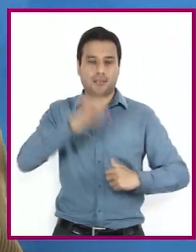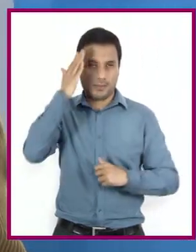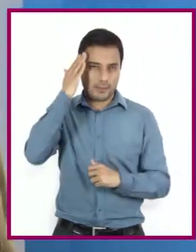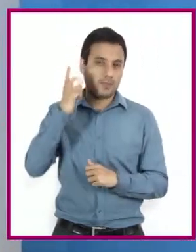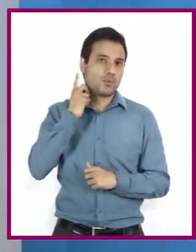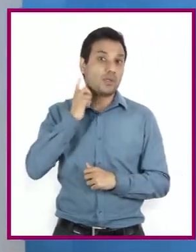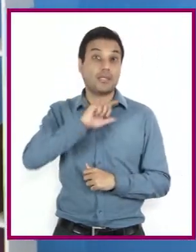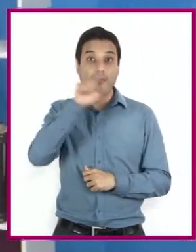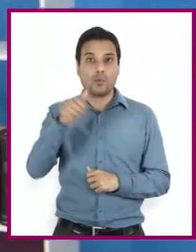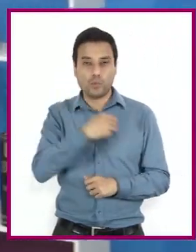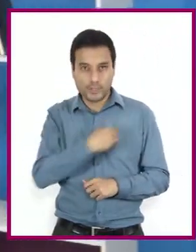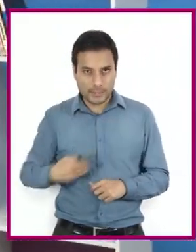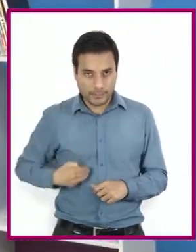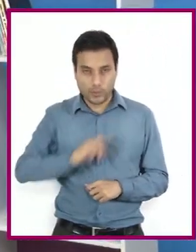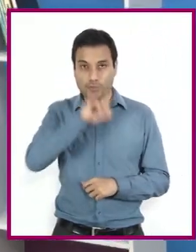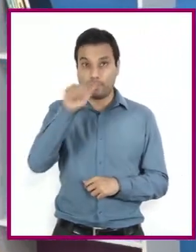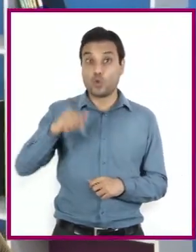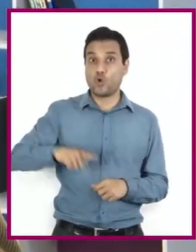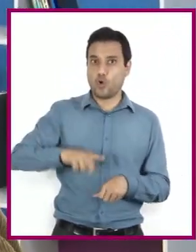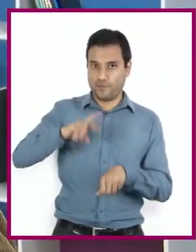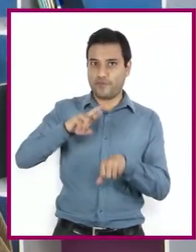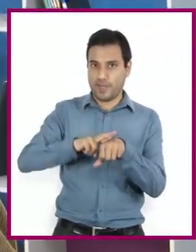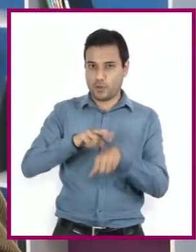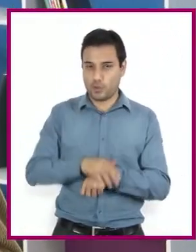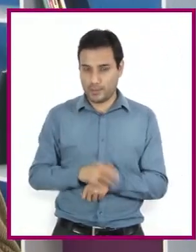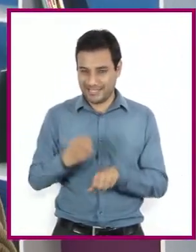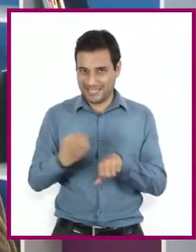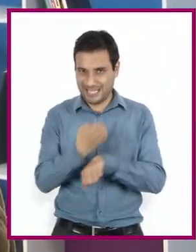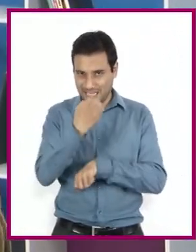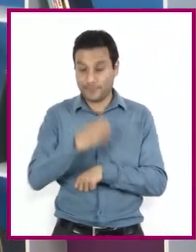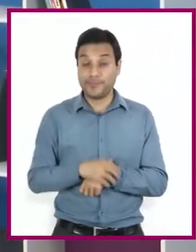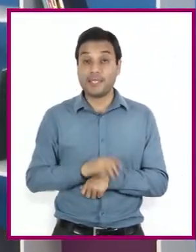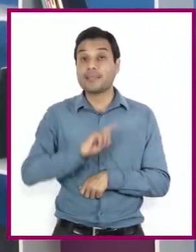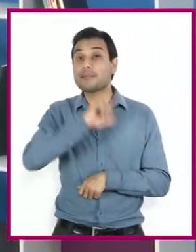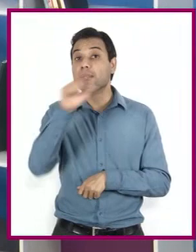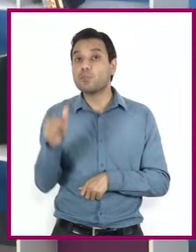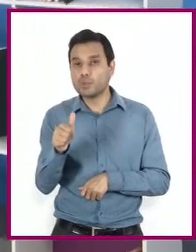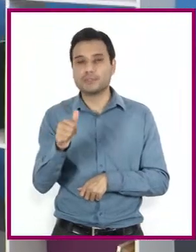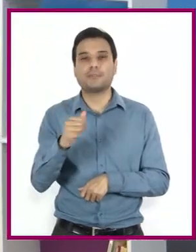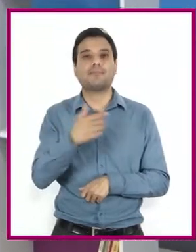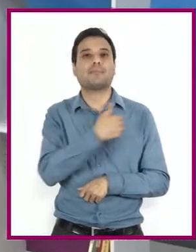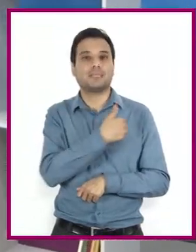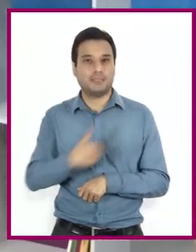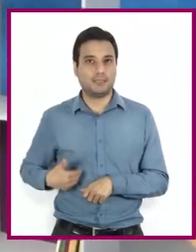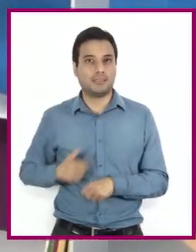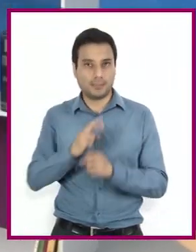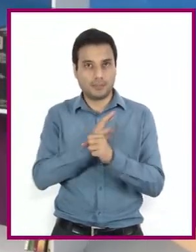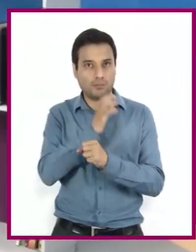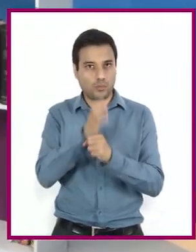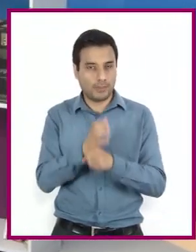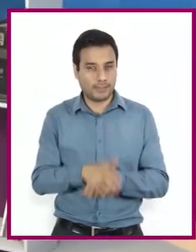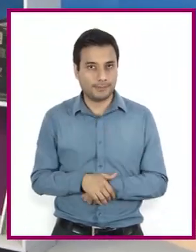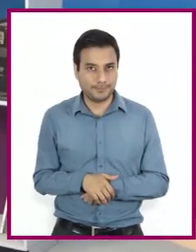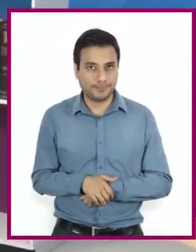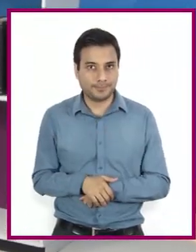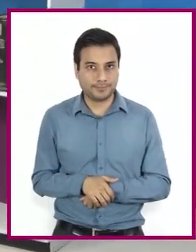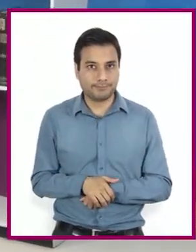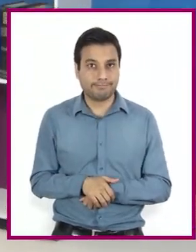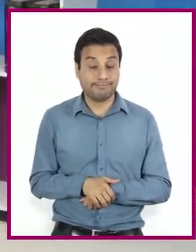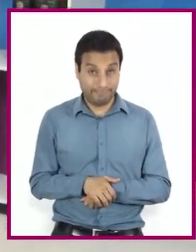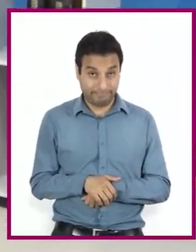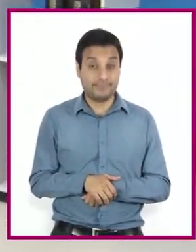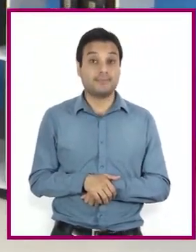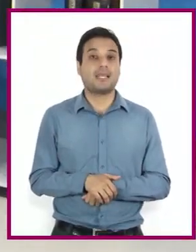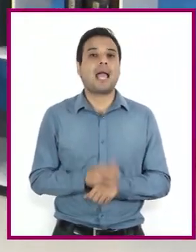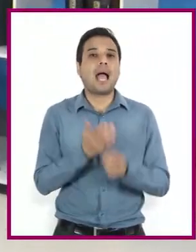municipios, después en los gobiernos estatales y por último en la Presidencia de la República. Ahora los